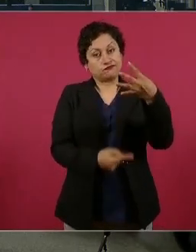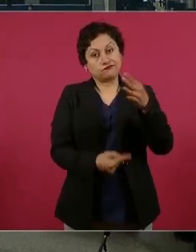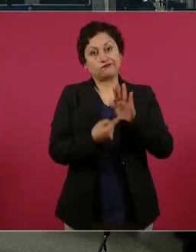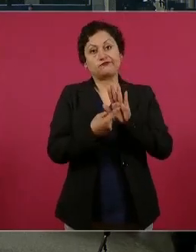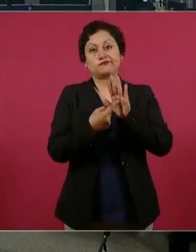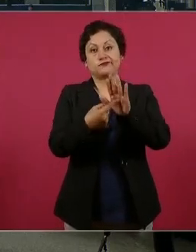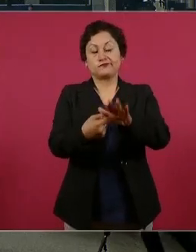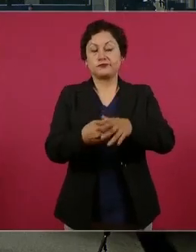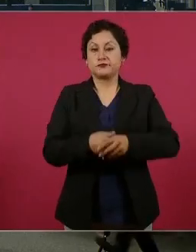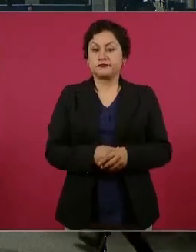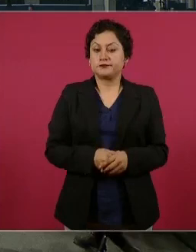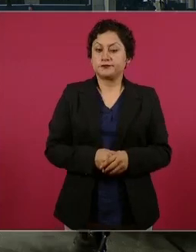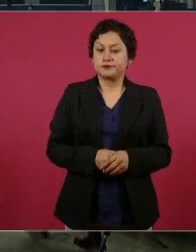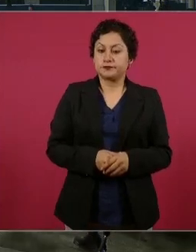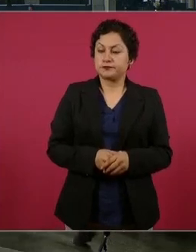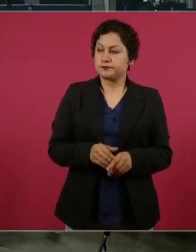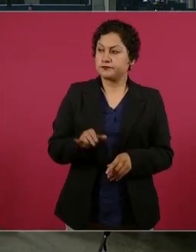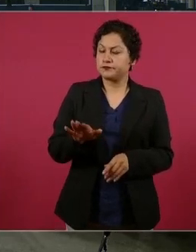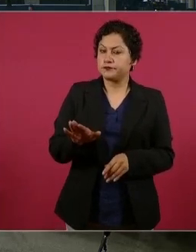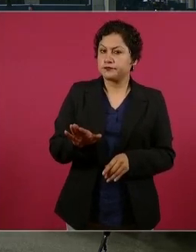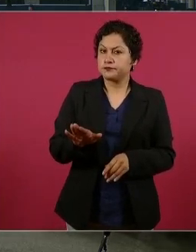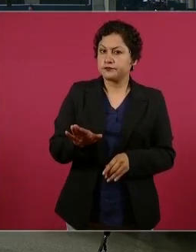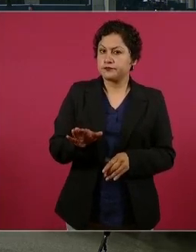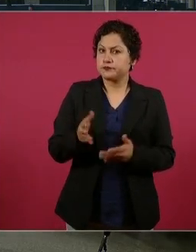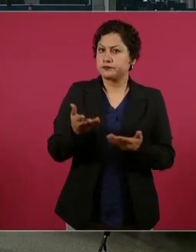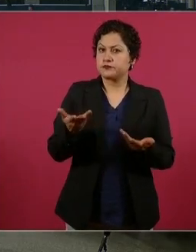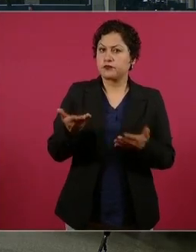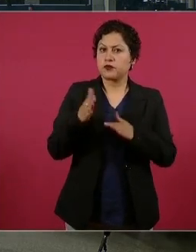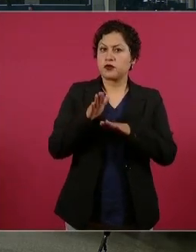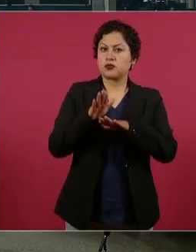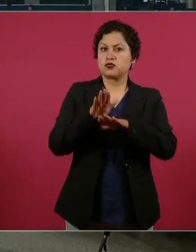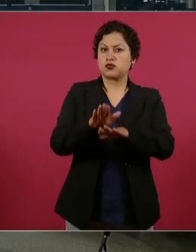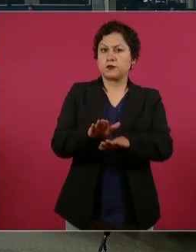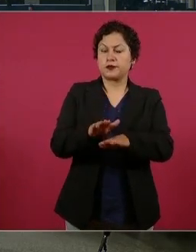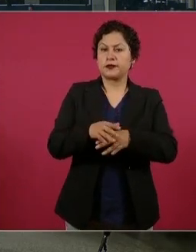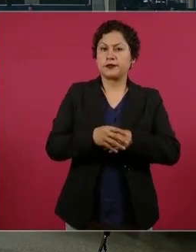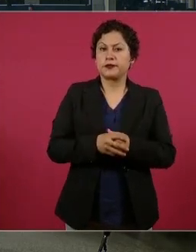En el caso de el niño,